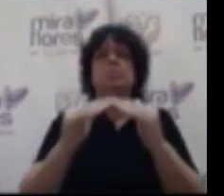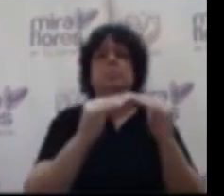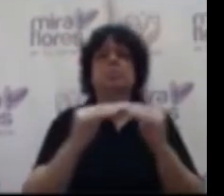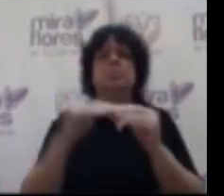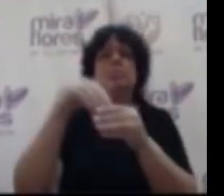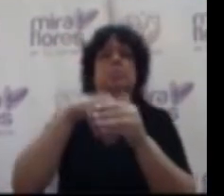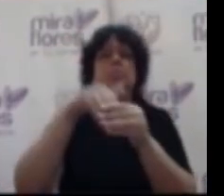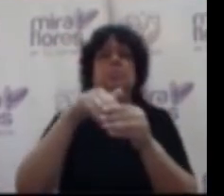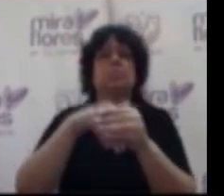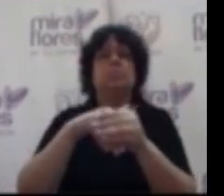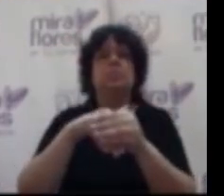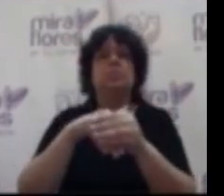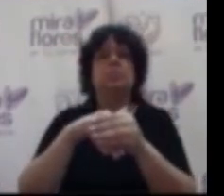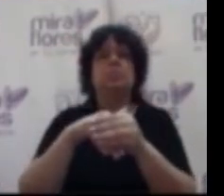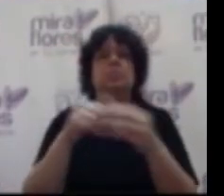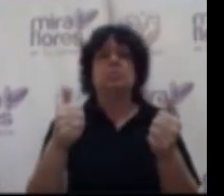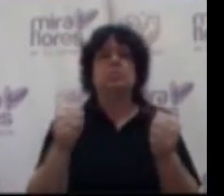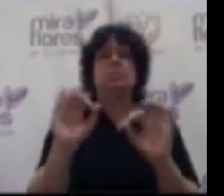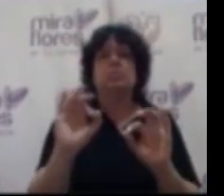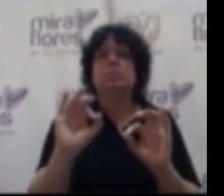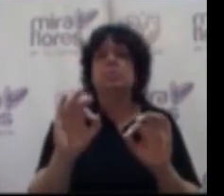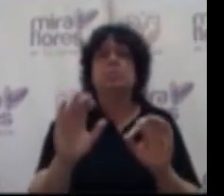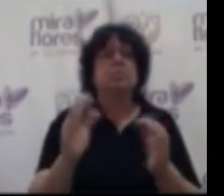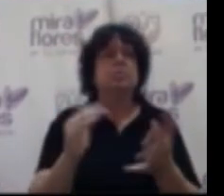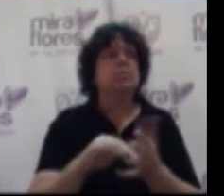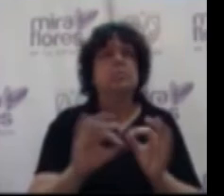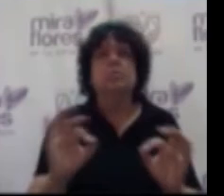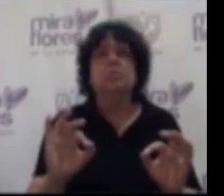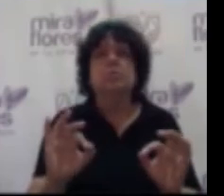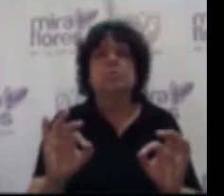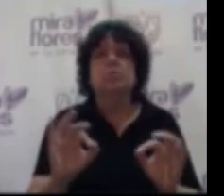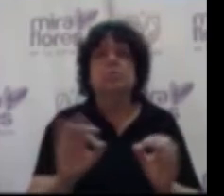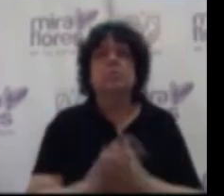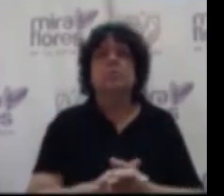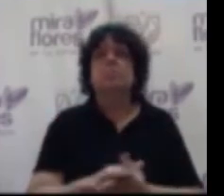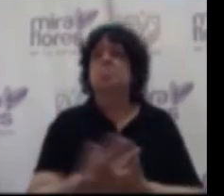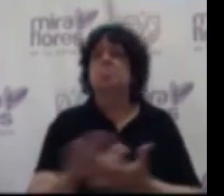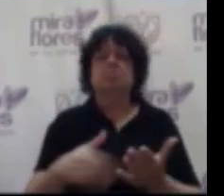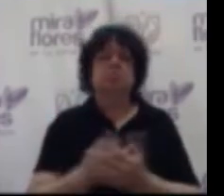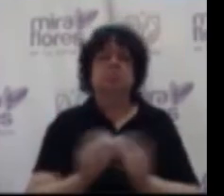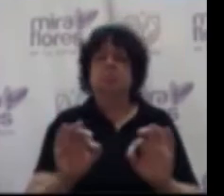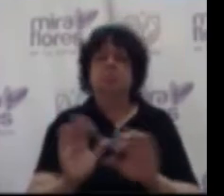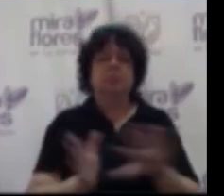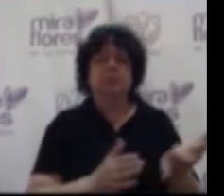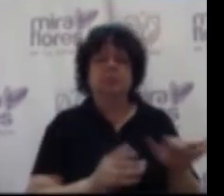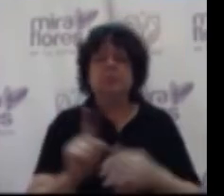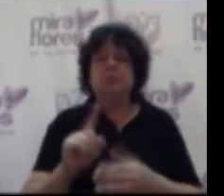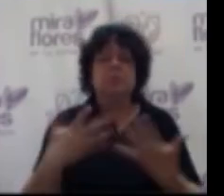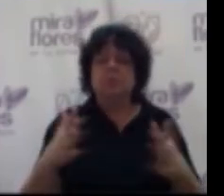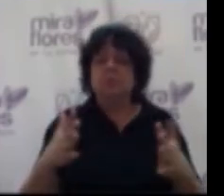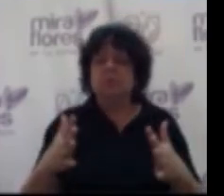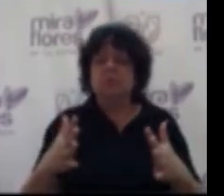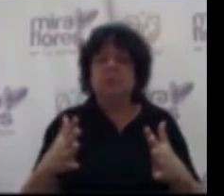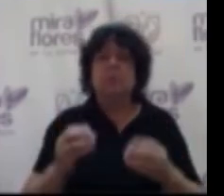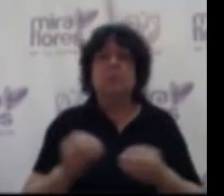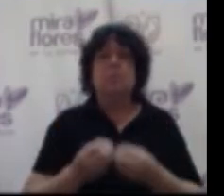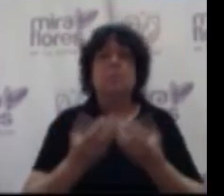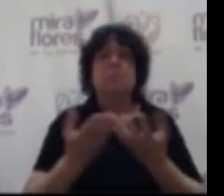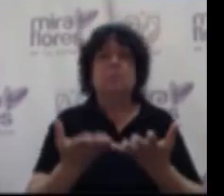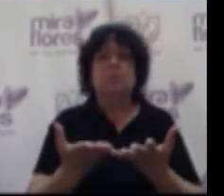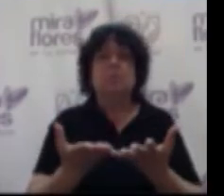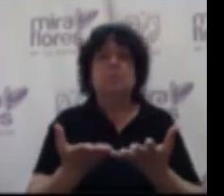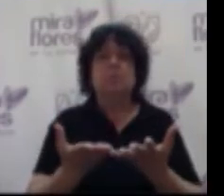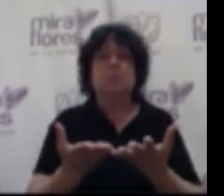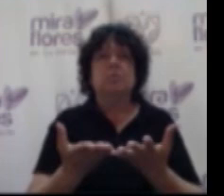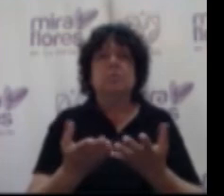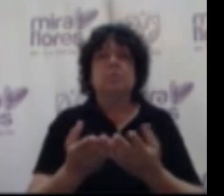aprueba por unanimidad de votos muy bien no tenemos más temas que tratar verdad es todo señor alcalde no habiendo más temas que tratar voy a